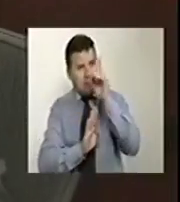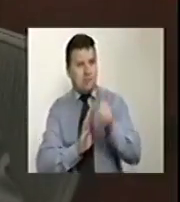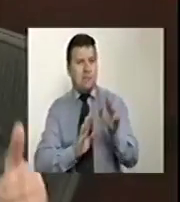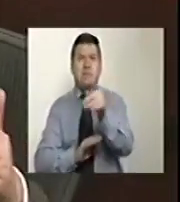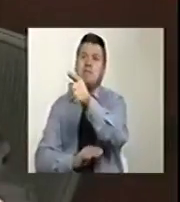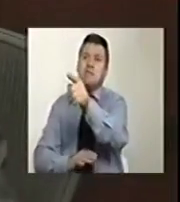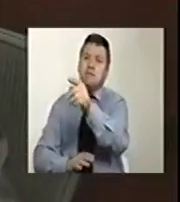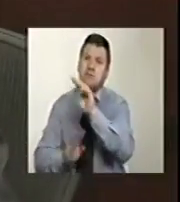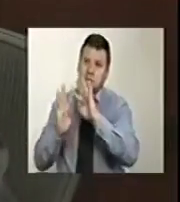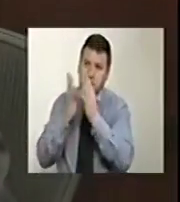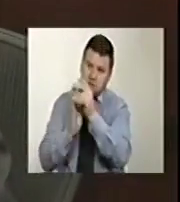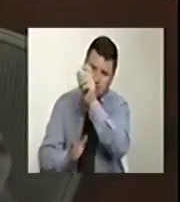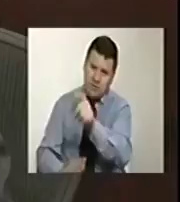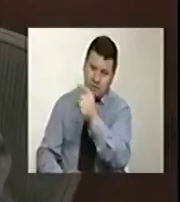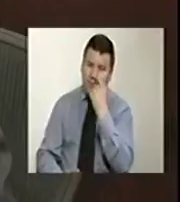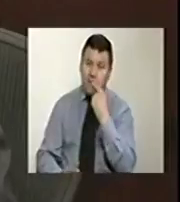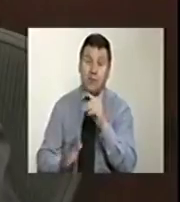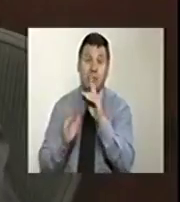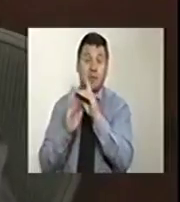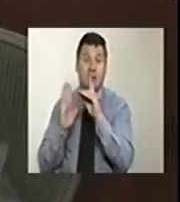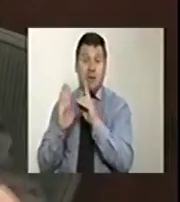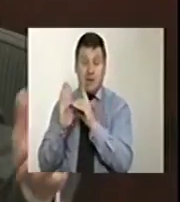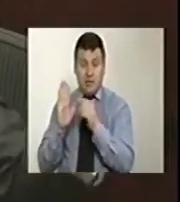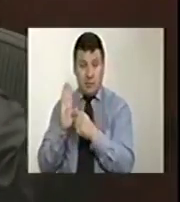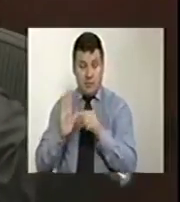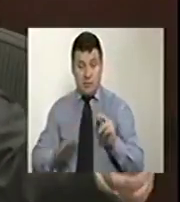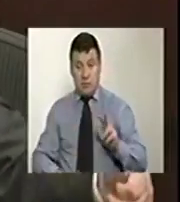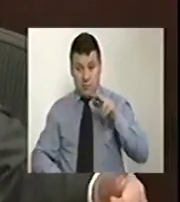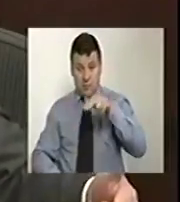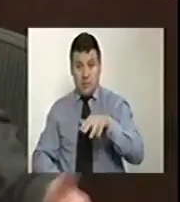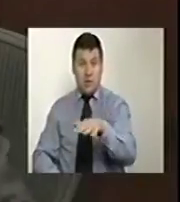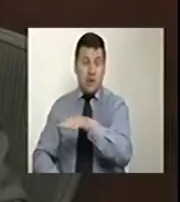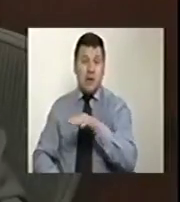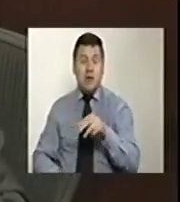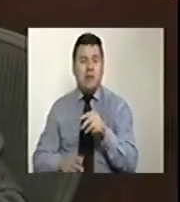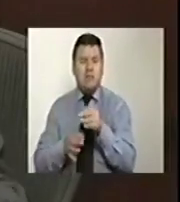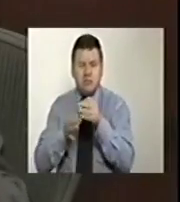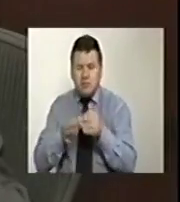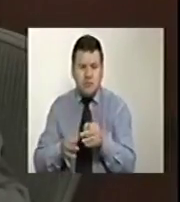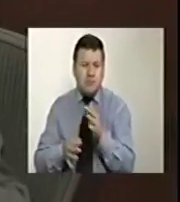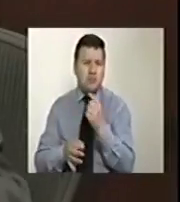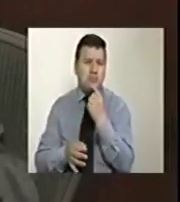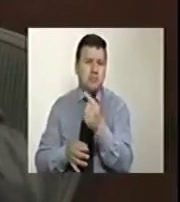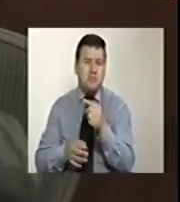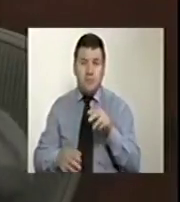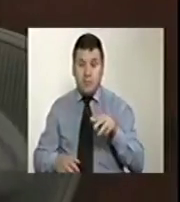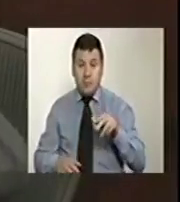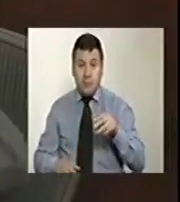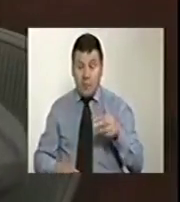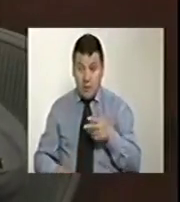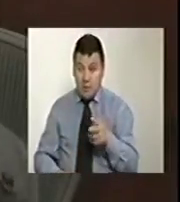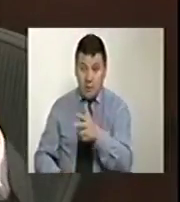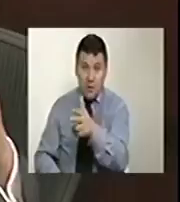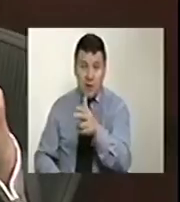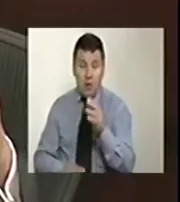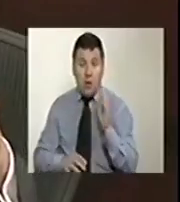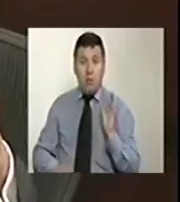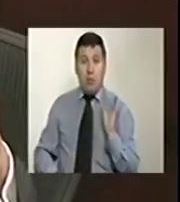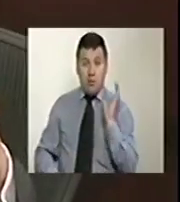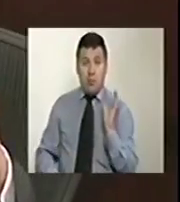senador Villalba. En el decreto la vía saldría, o mejor, se denomina la vía de